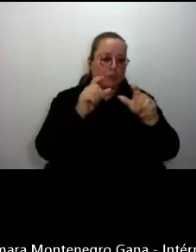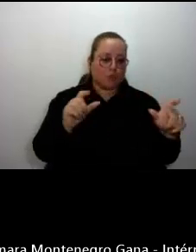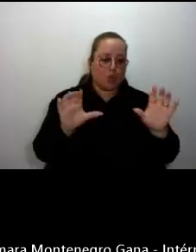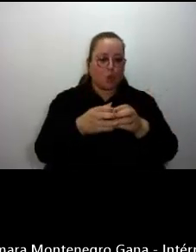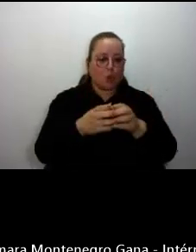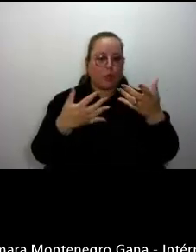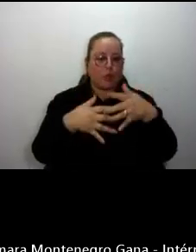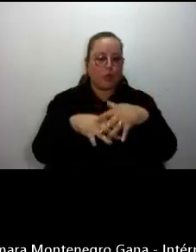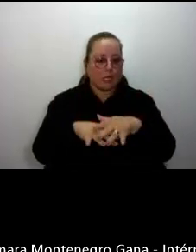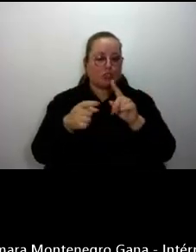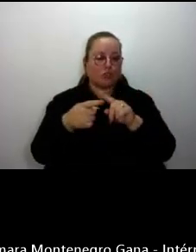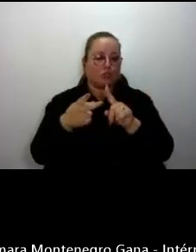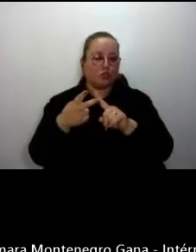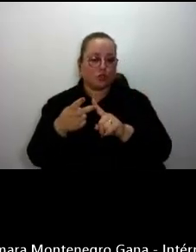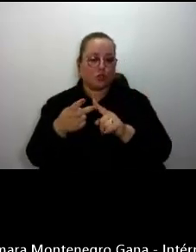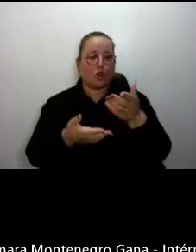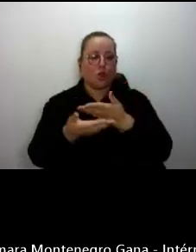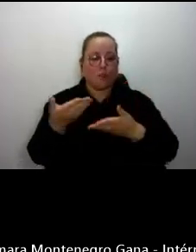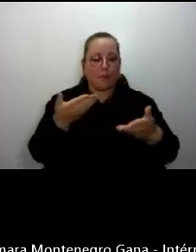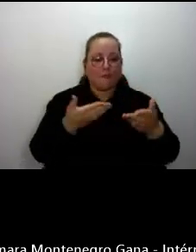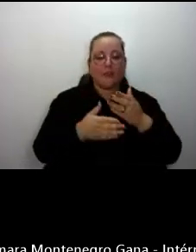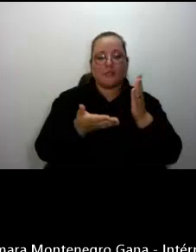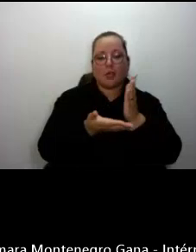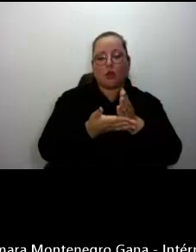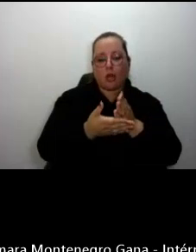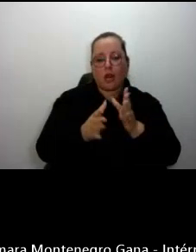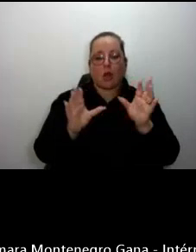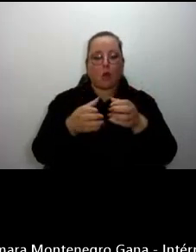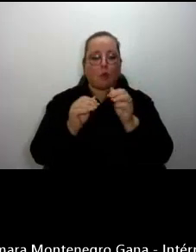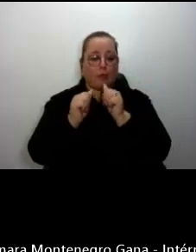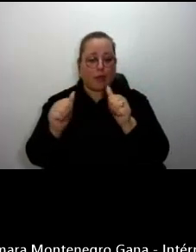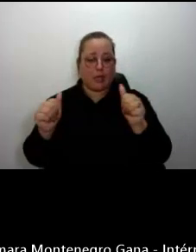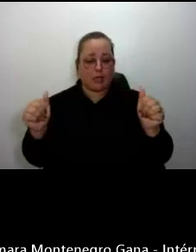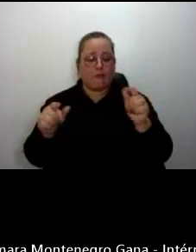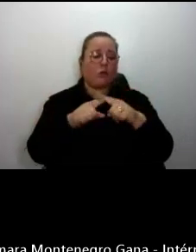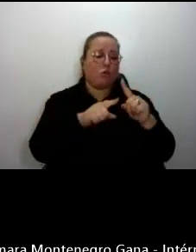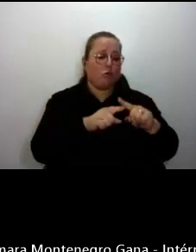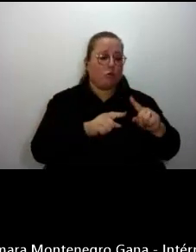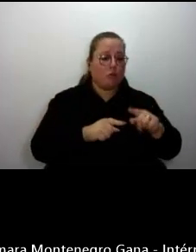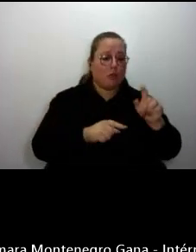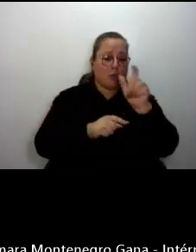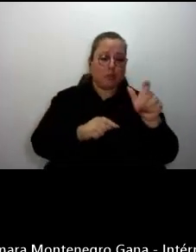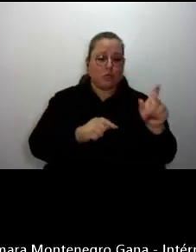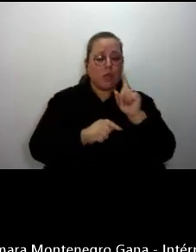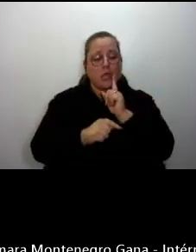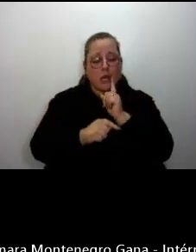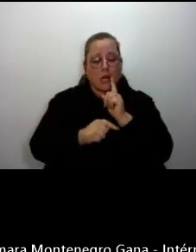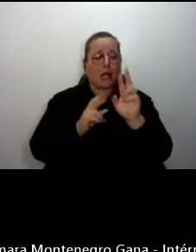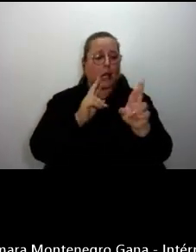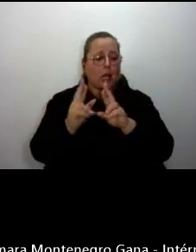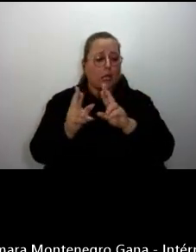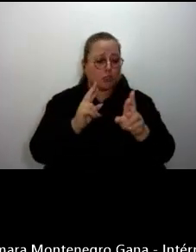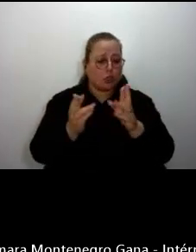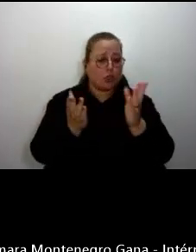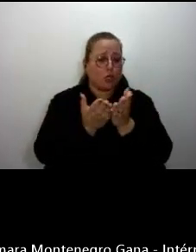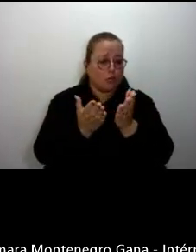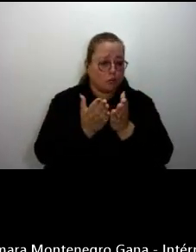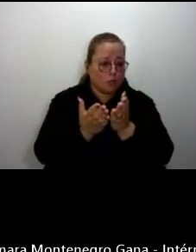integración, convivencia escolar, equipos directivos y otras personas que tengan trato, ¿verdad?, con el estudiante y que